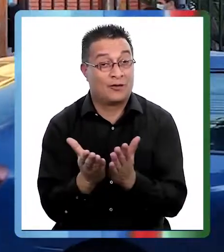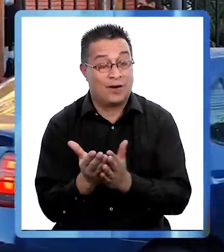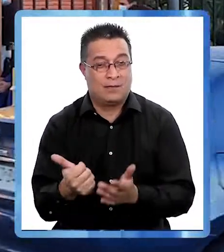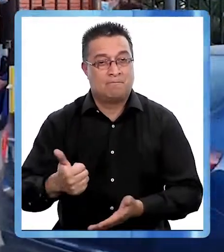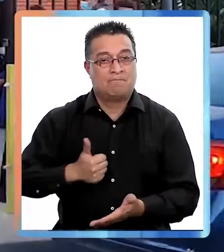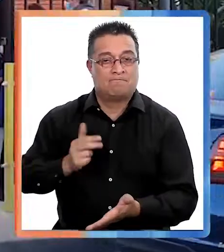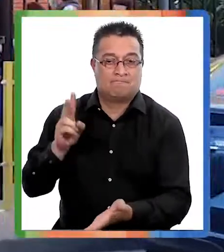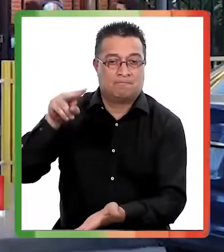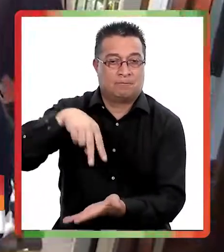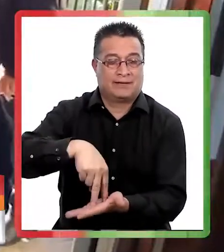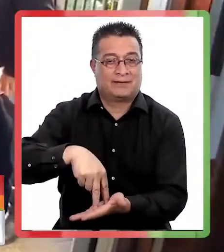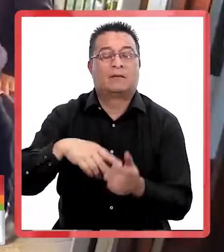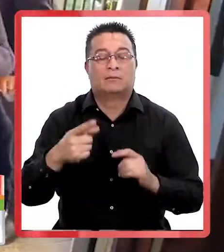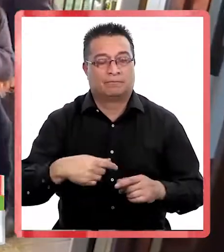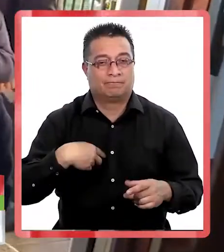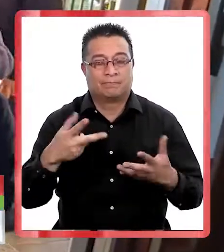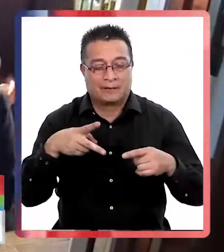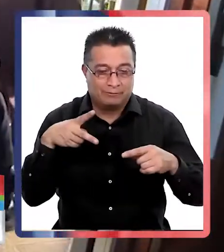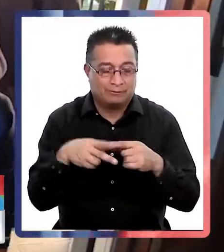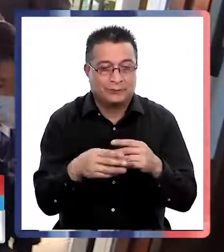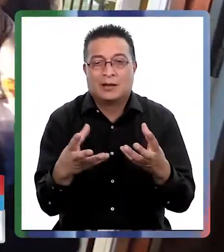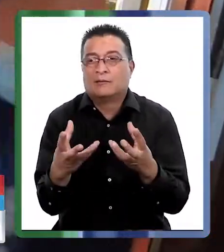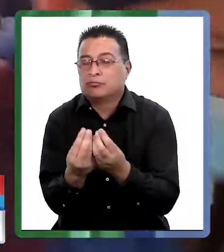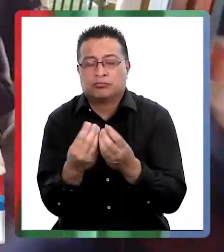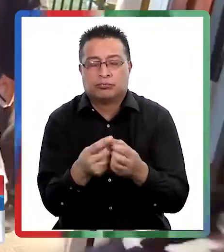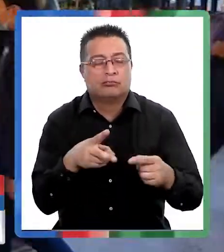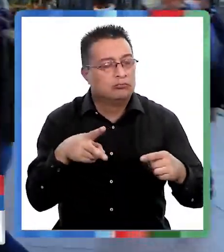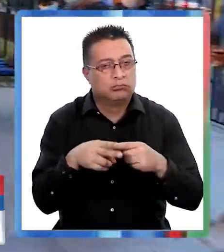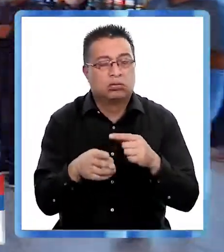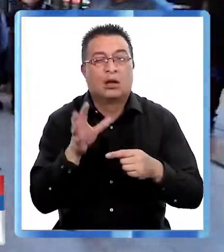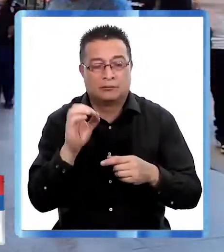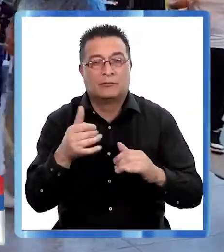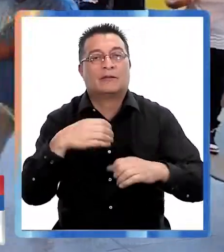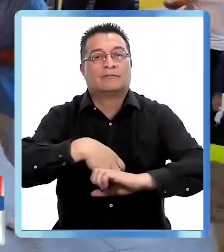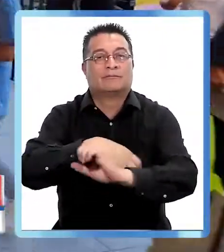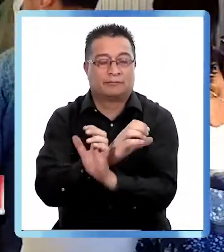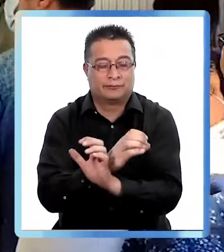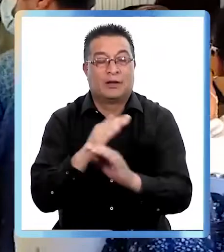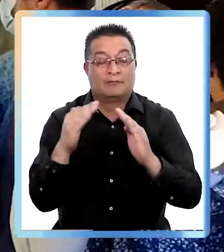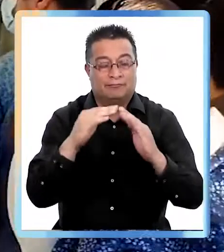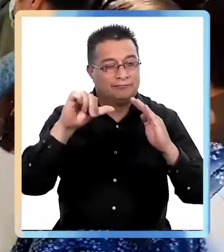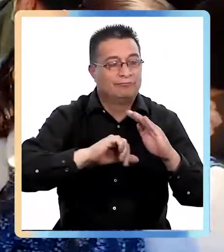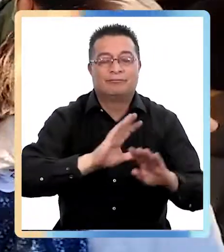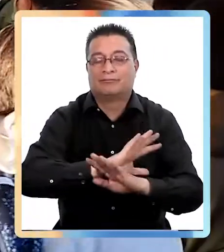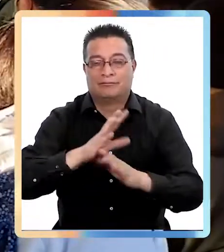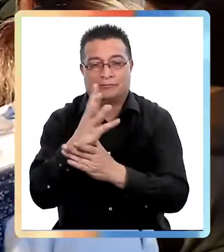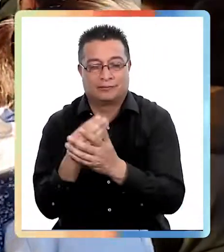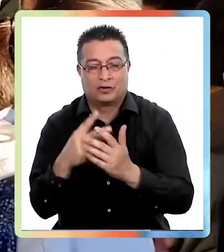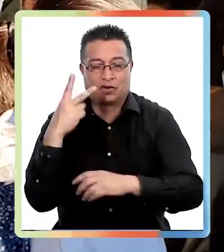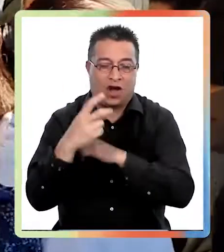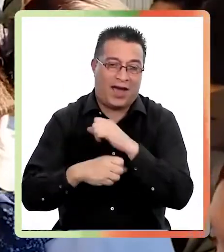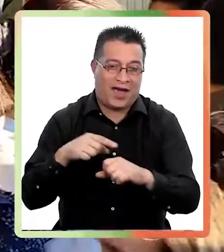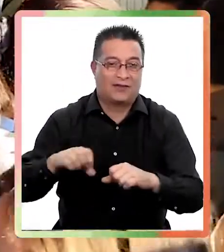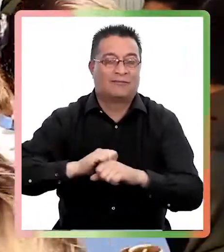las clases presenciales, se intenta romper con las medidas de confinamiento y sesiones online que han sido la tónica en estos 2